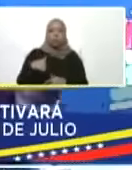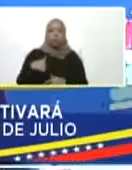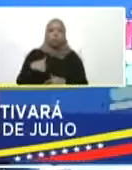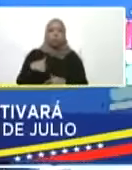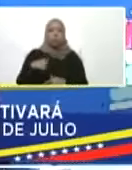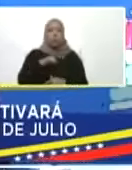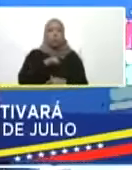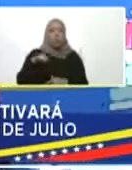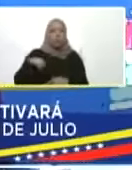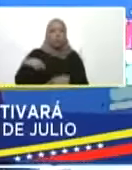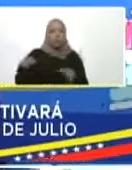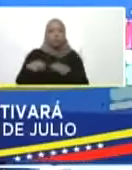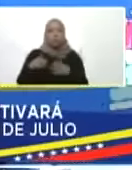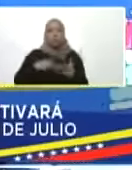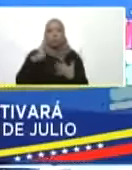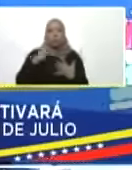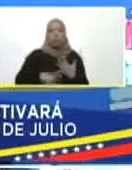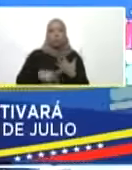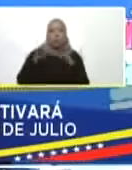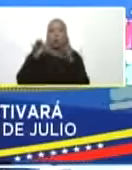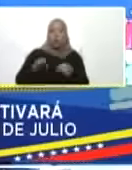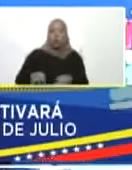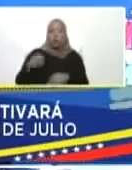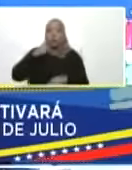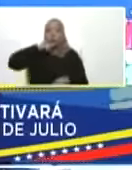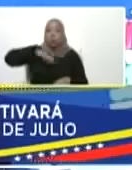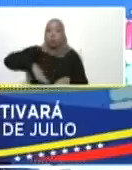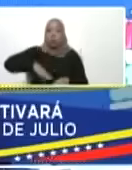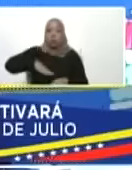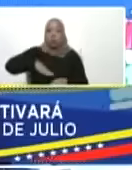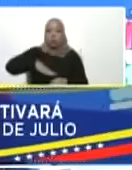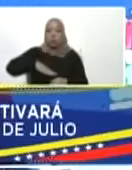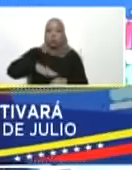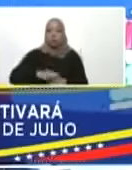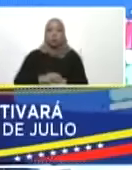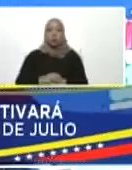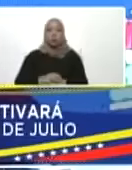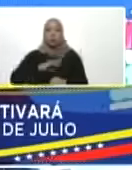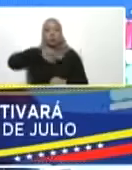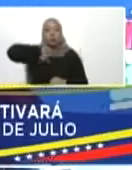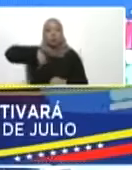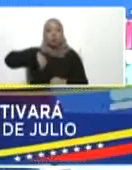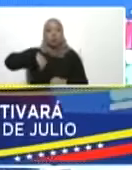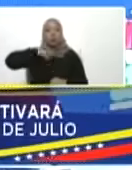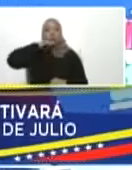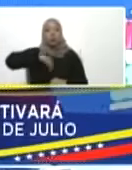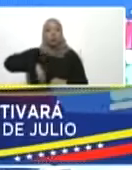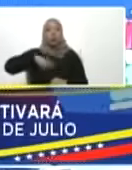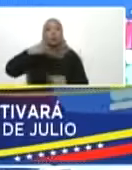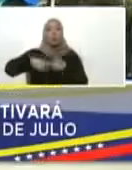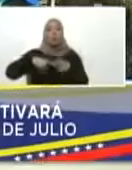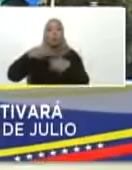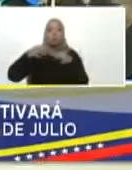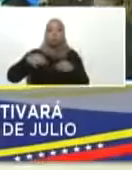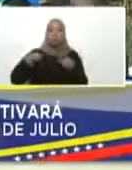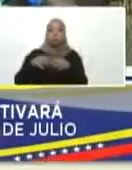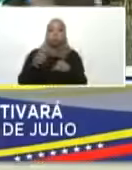Somos un equipo, somos un proyecto, somos una fuerza histórica. Y bueno, si estoy aquí es por algo, ¿verdad?